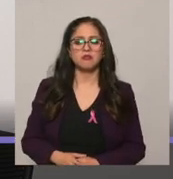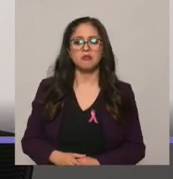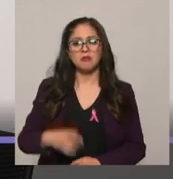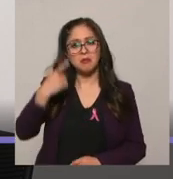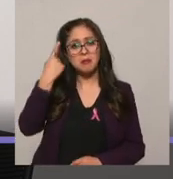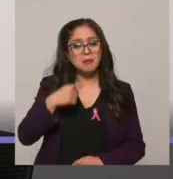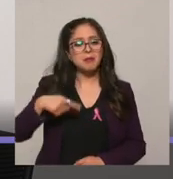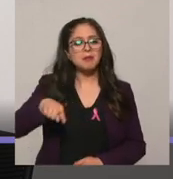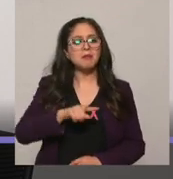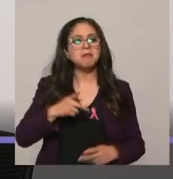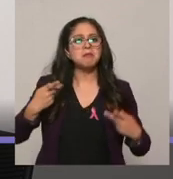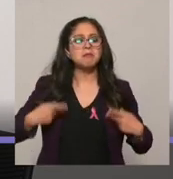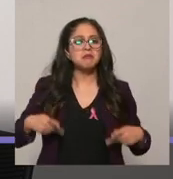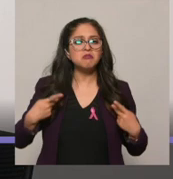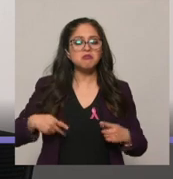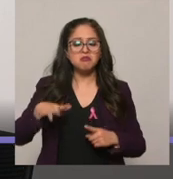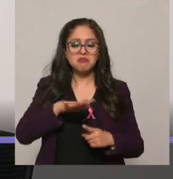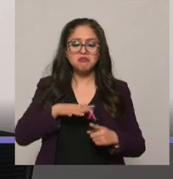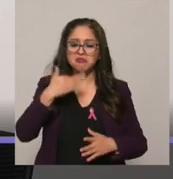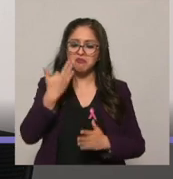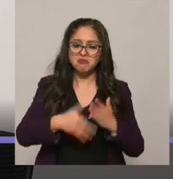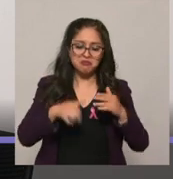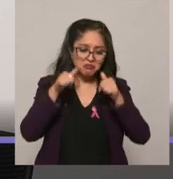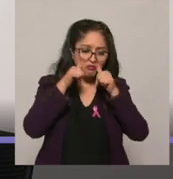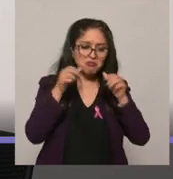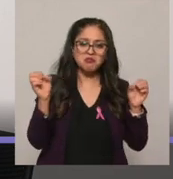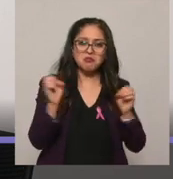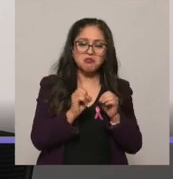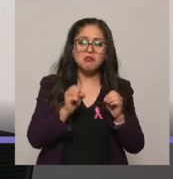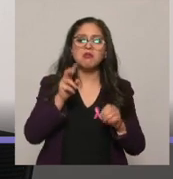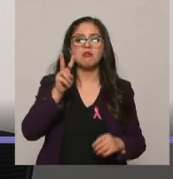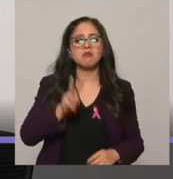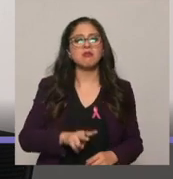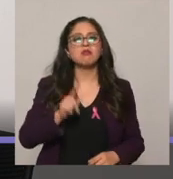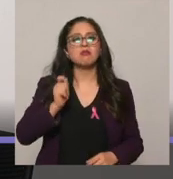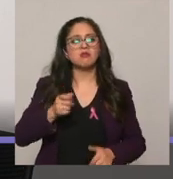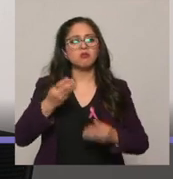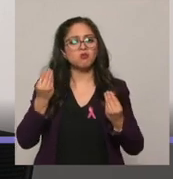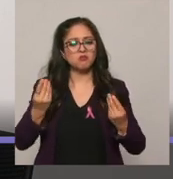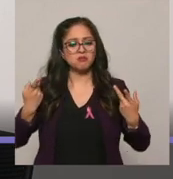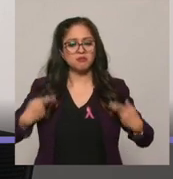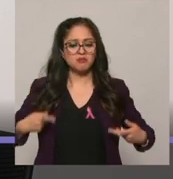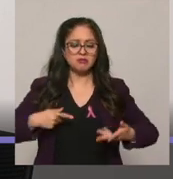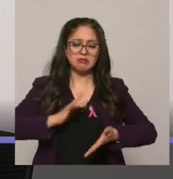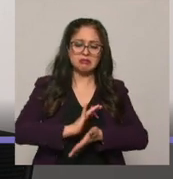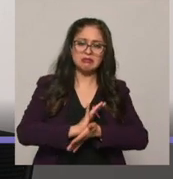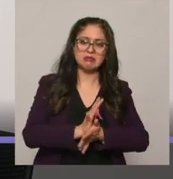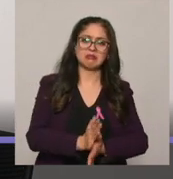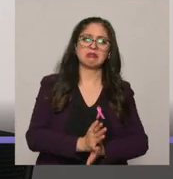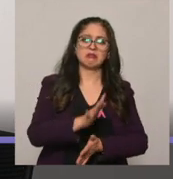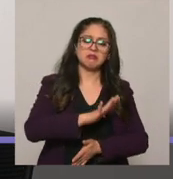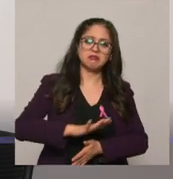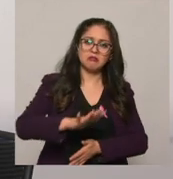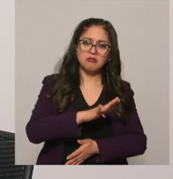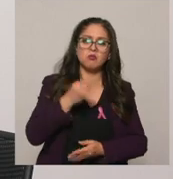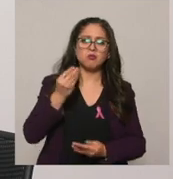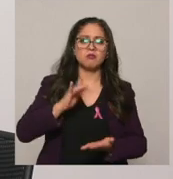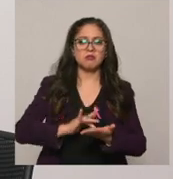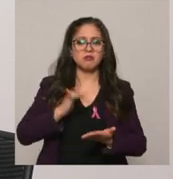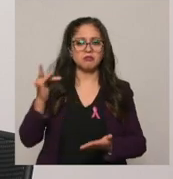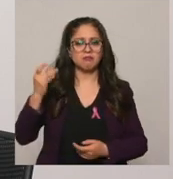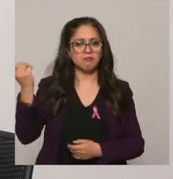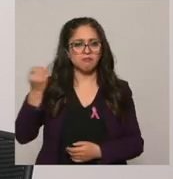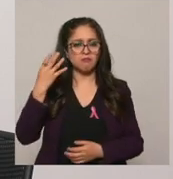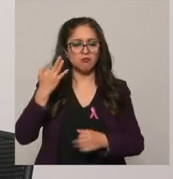población vulnerable de toda la vida y en un contexto de profunda homofobia. Entonces, gracias por permitir estos foros.